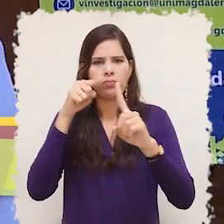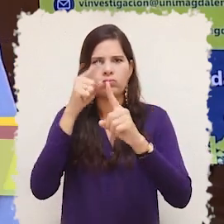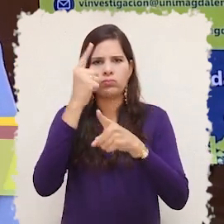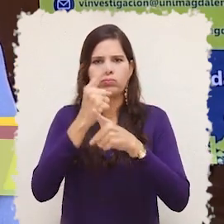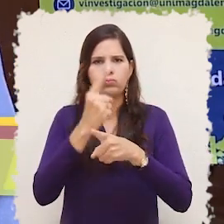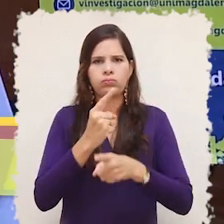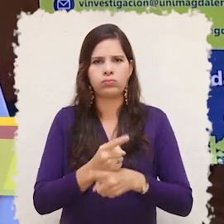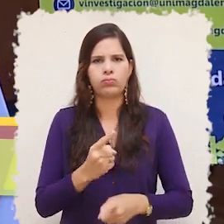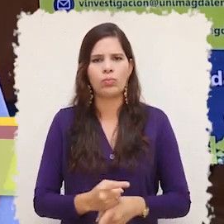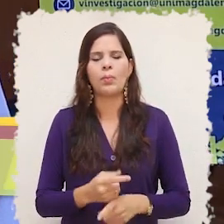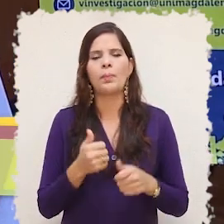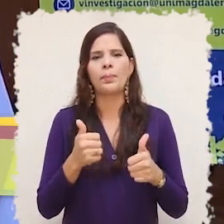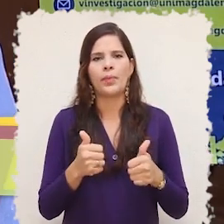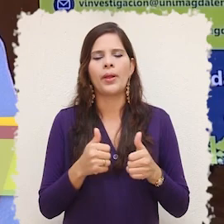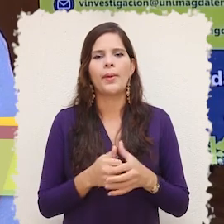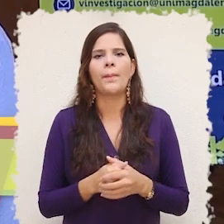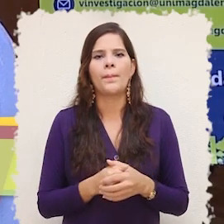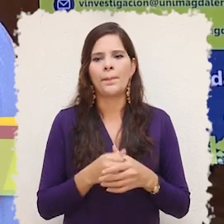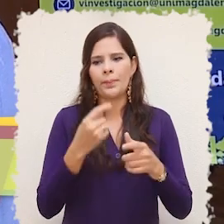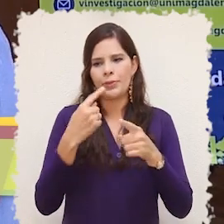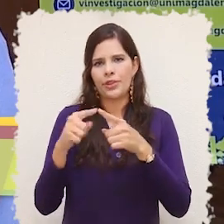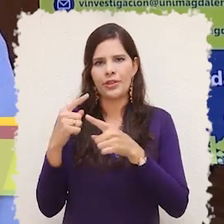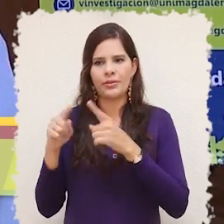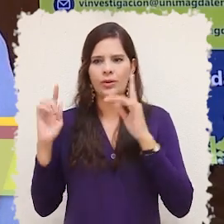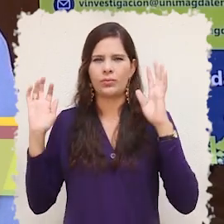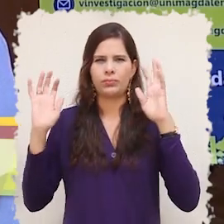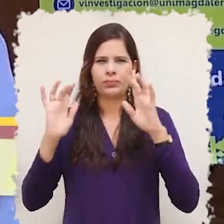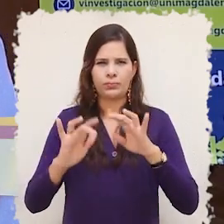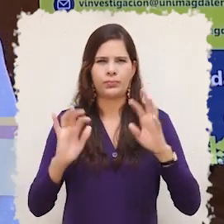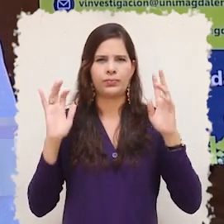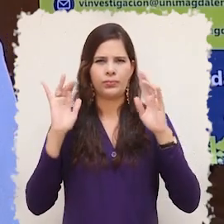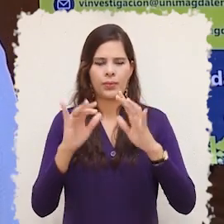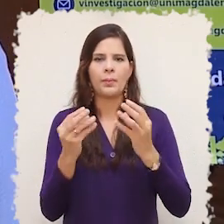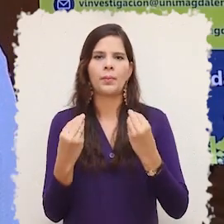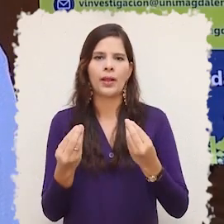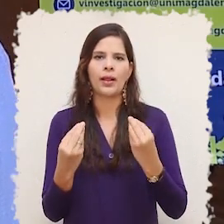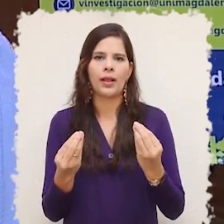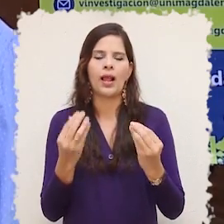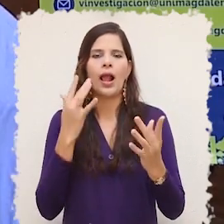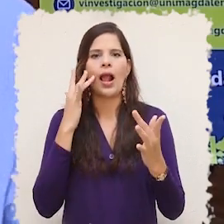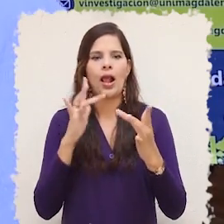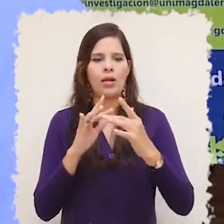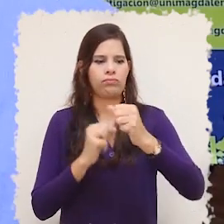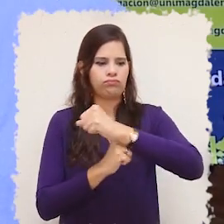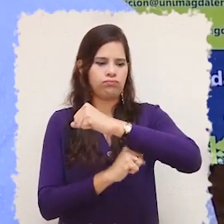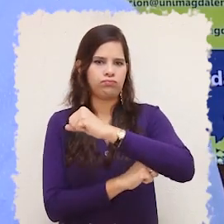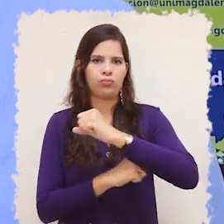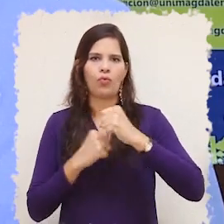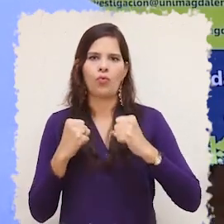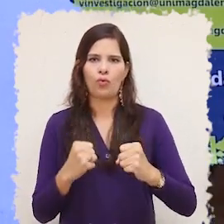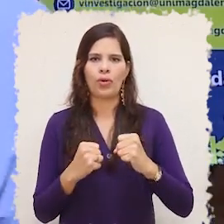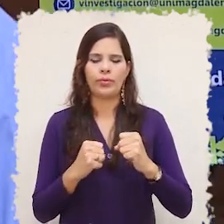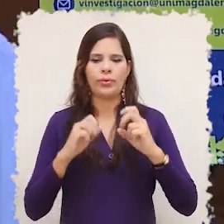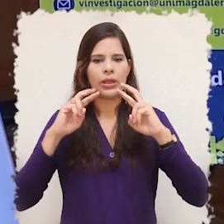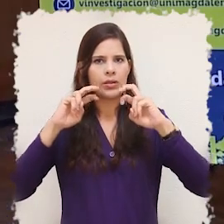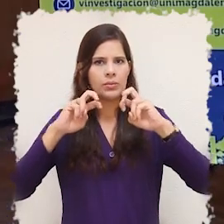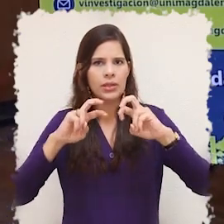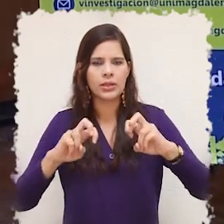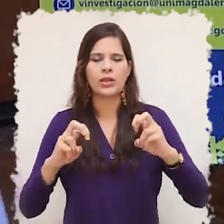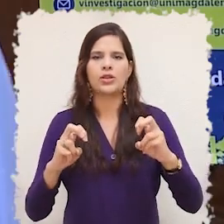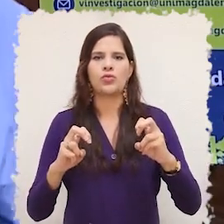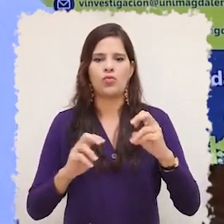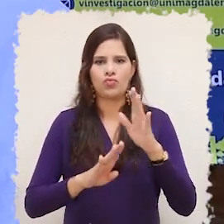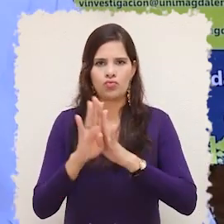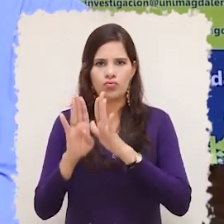logro de estos medios a través de las diferentes convocatorias que se realizaron para el fortalecimiento de la investigación,